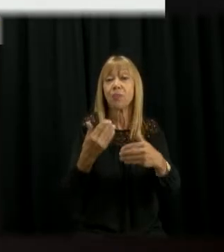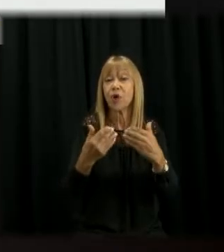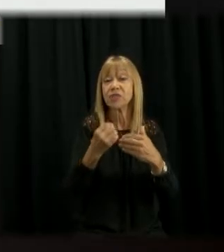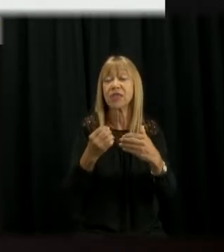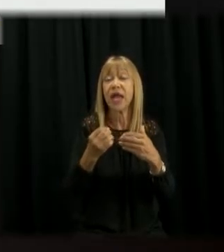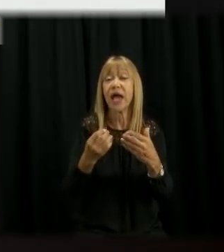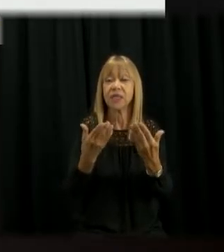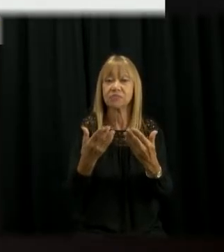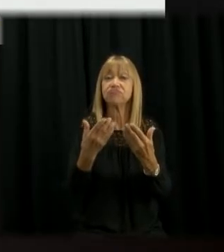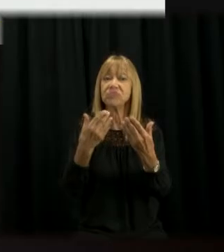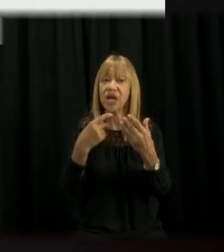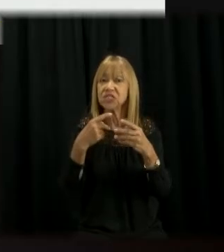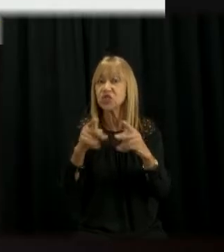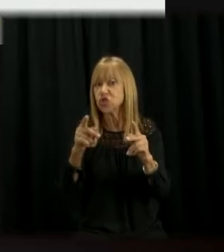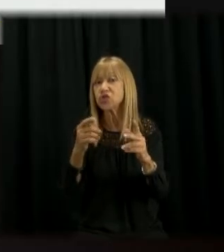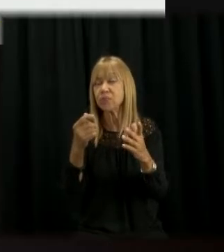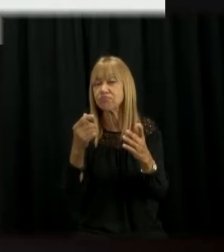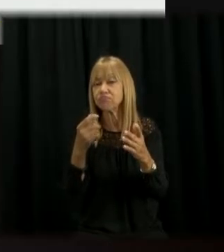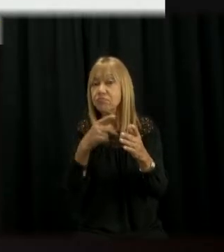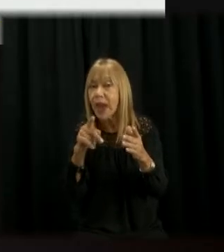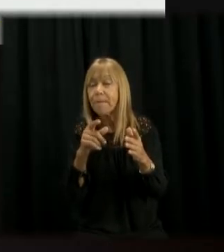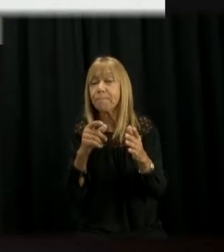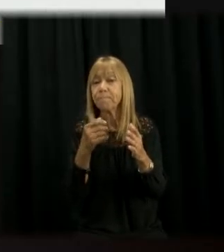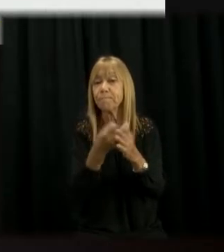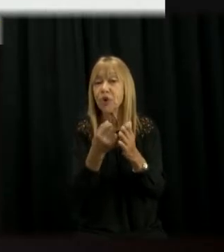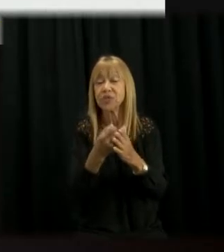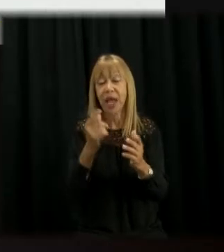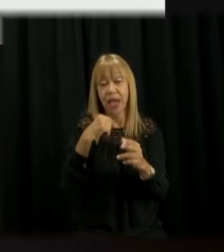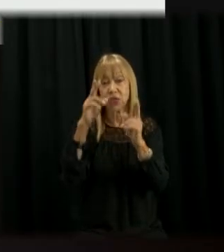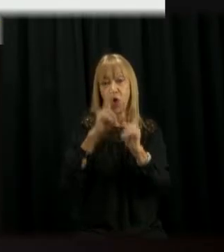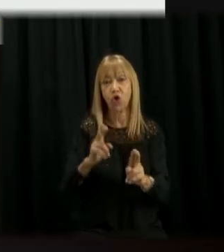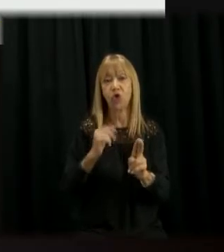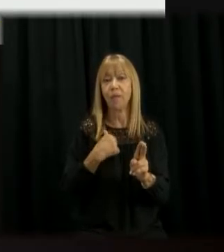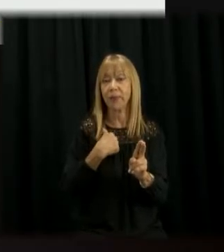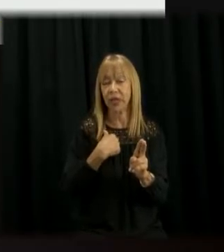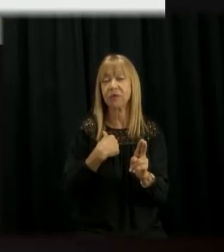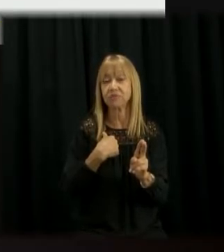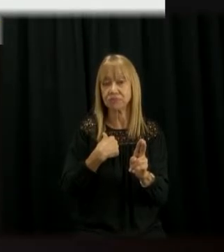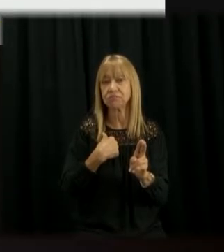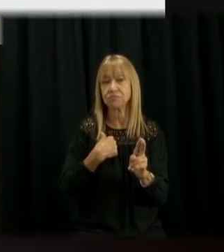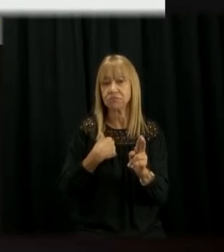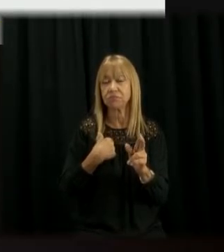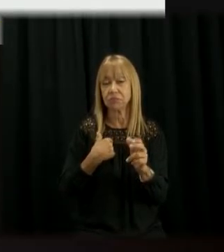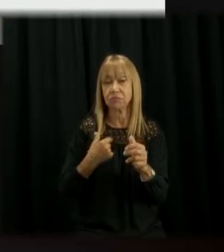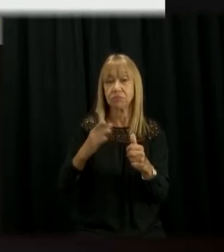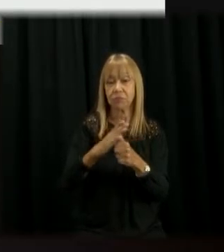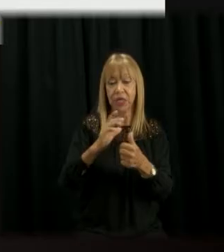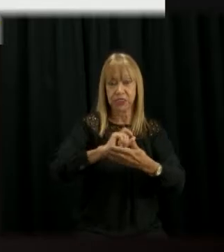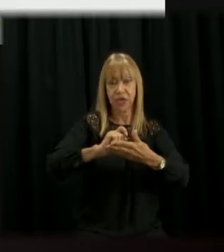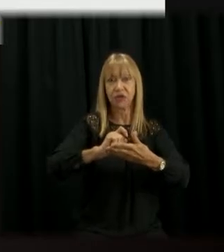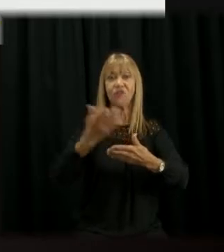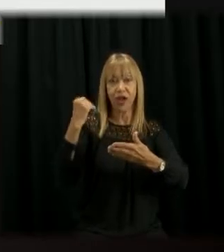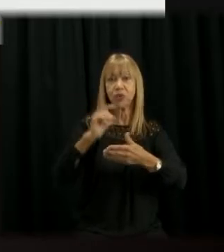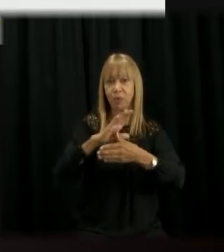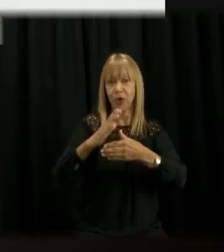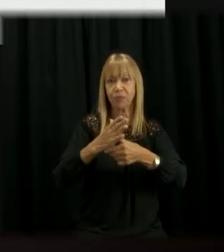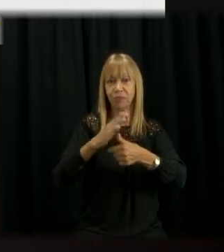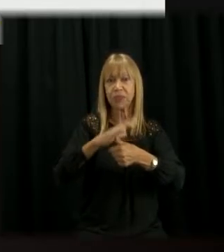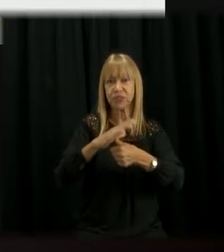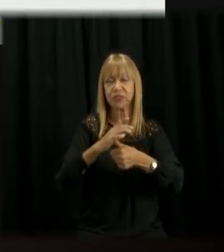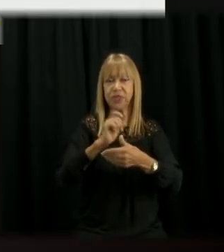de monitoría y procesos de ejecución. Tuve el honor de ser, antes de ser secretario